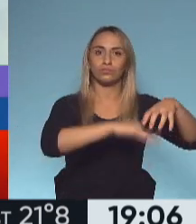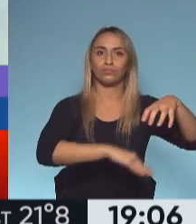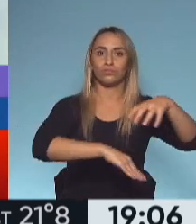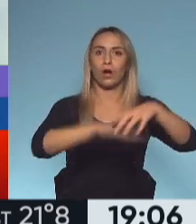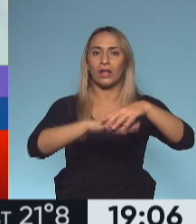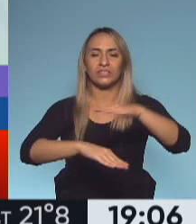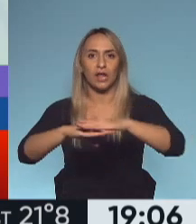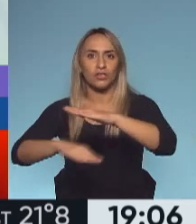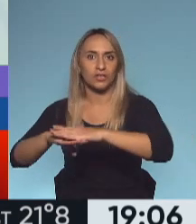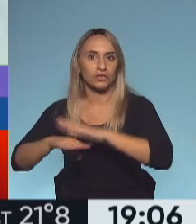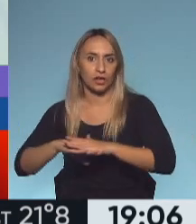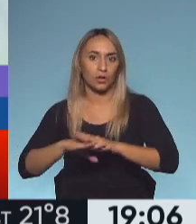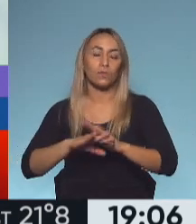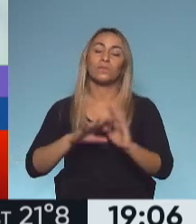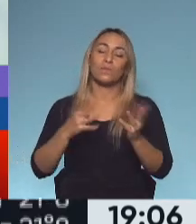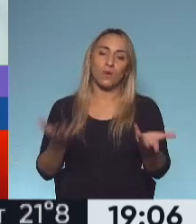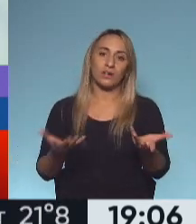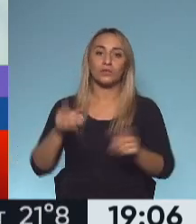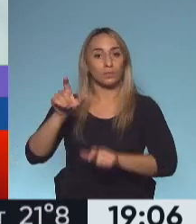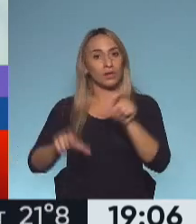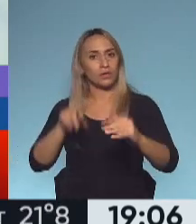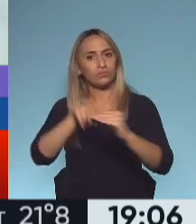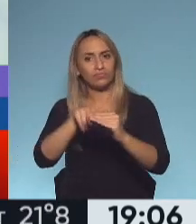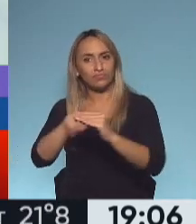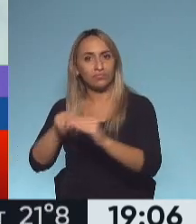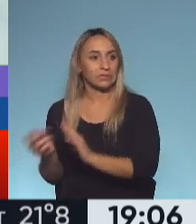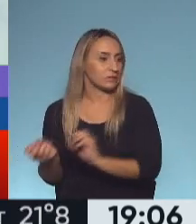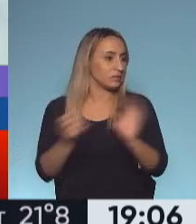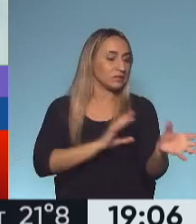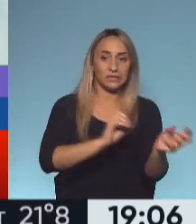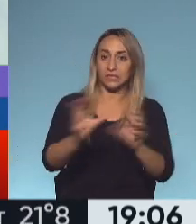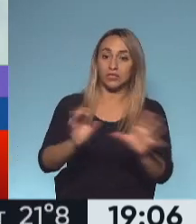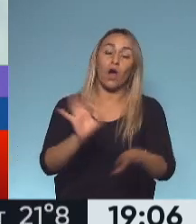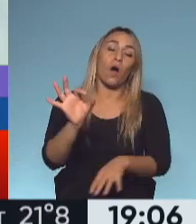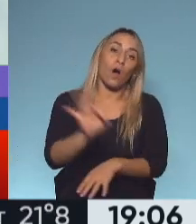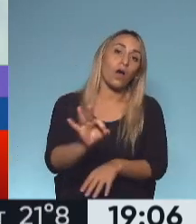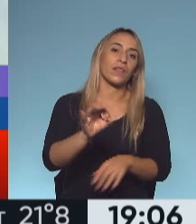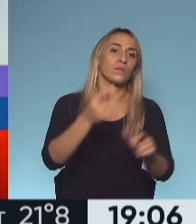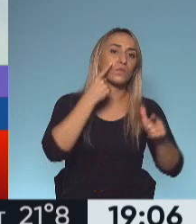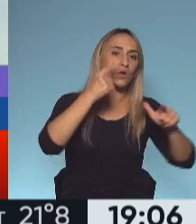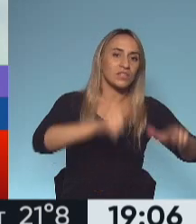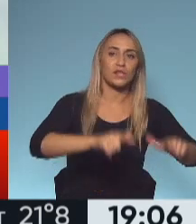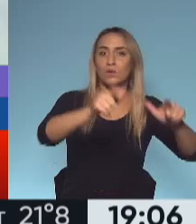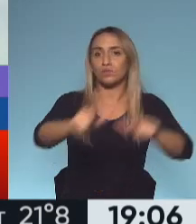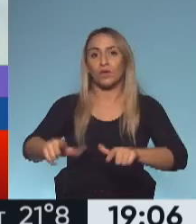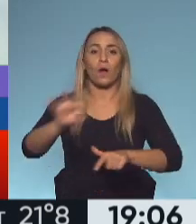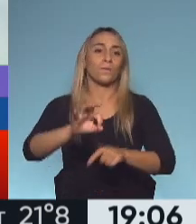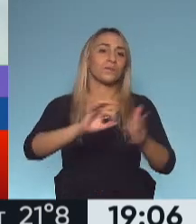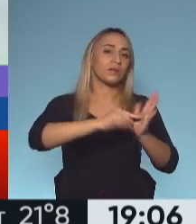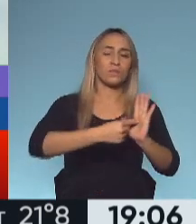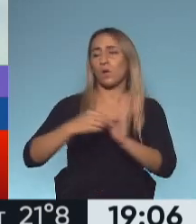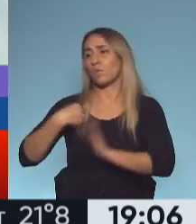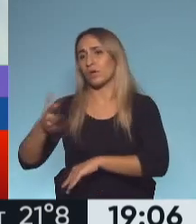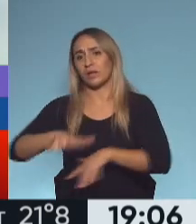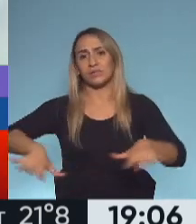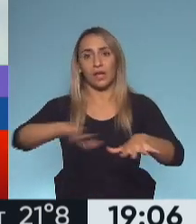necesaria una transferencia de pacientes de un lugar al otro e incluso de un distrito al otro. En eso se han hecho algunos ejercicios en nuestro